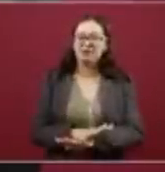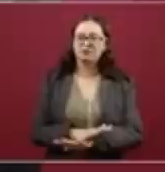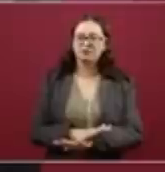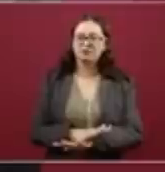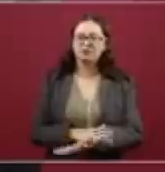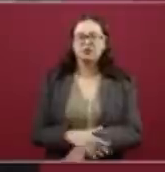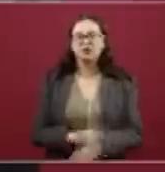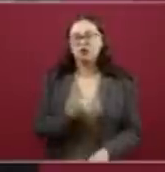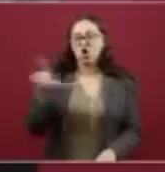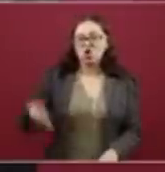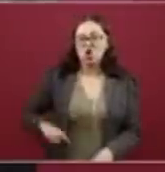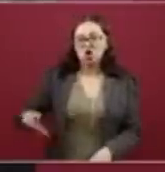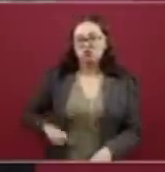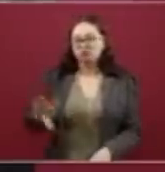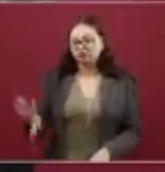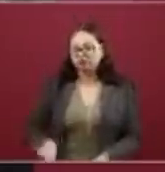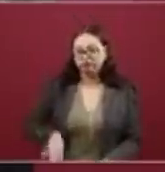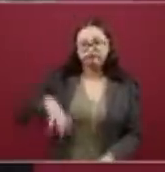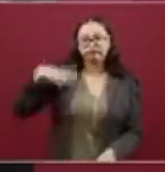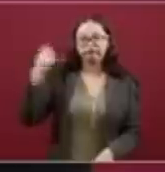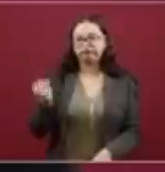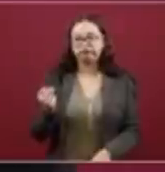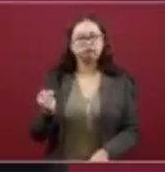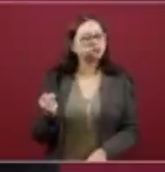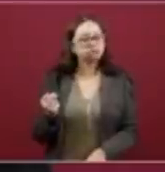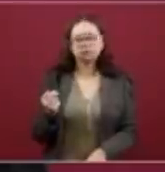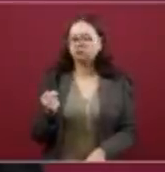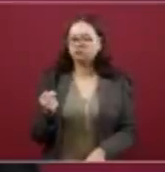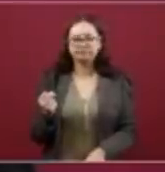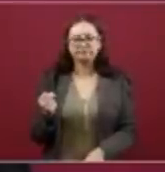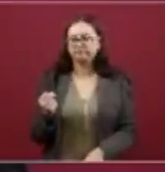este no es un gobierno autoritario. Entonces, esa parte